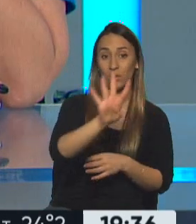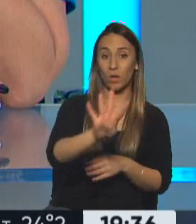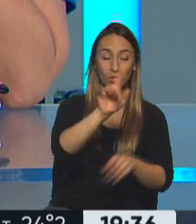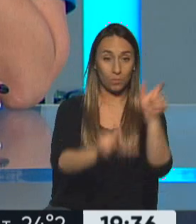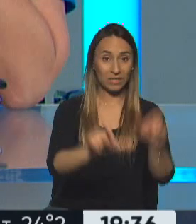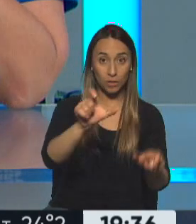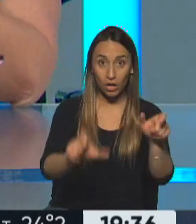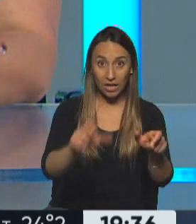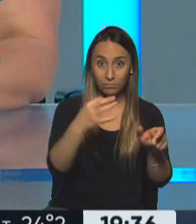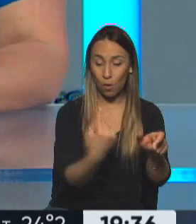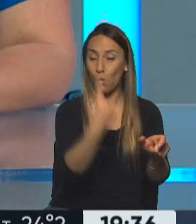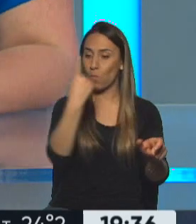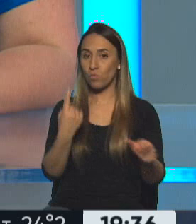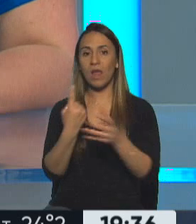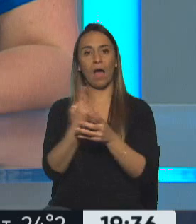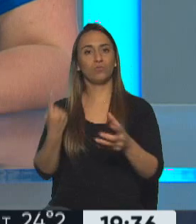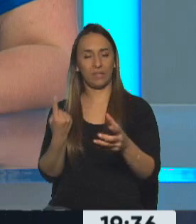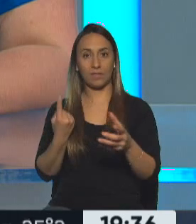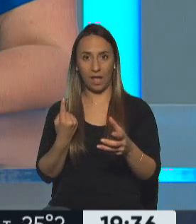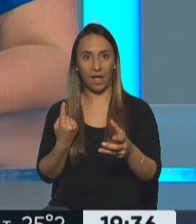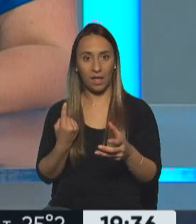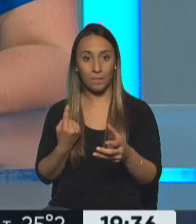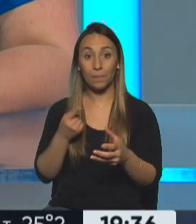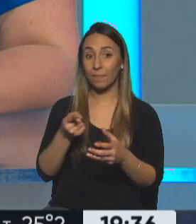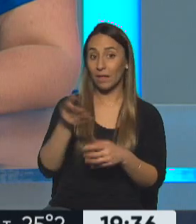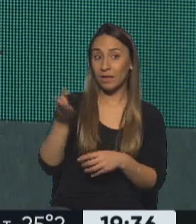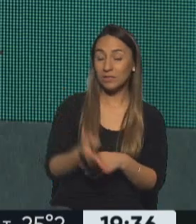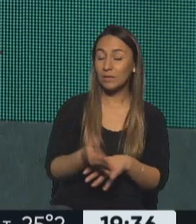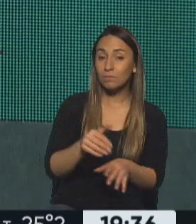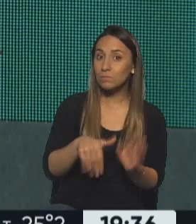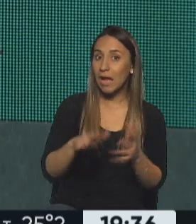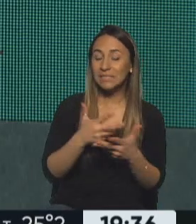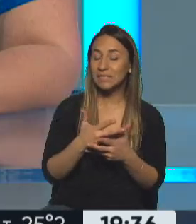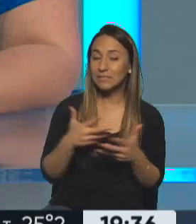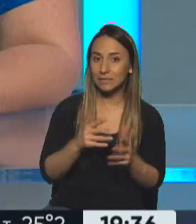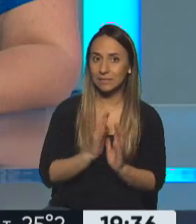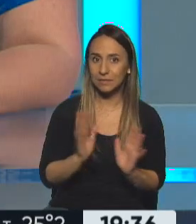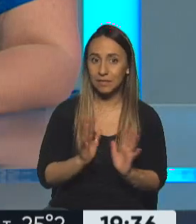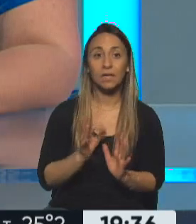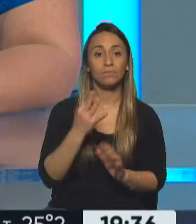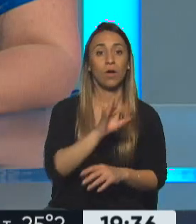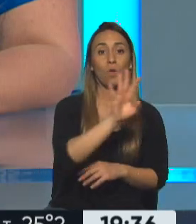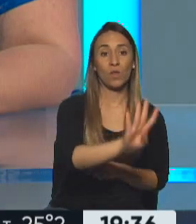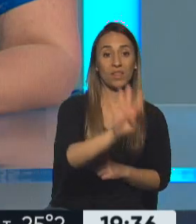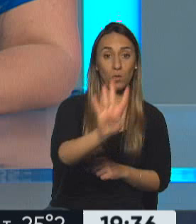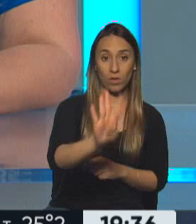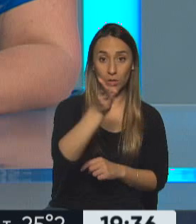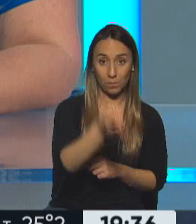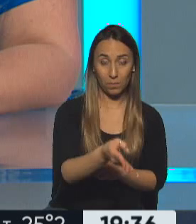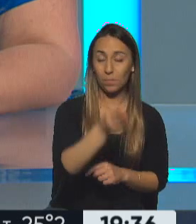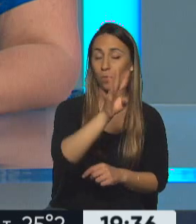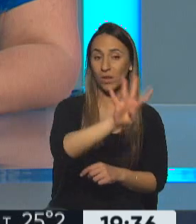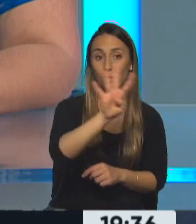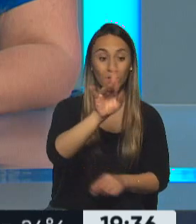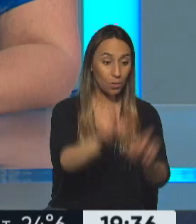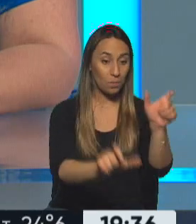con espectro autista. Es el índice de prevalencia más alto de discapacidad. Cada 44 personas. Cada 44 personas, una nace dentro